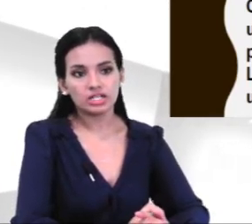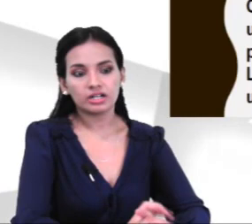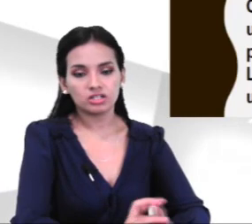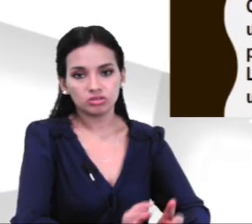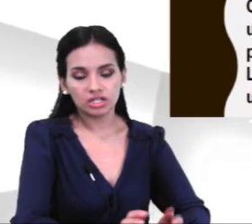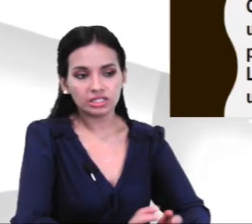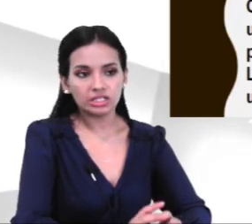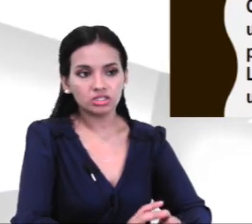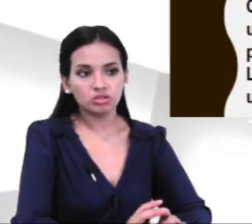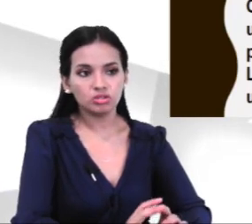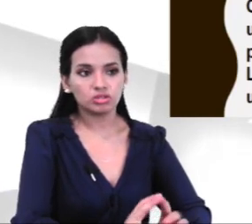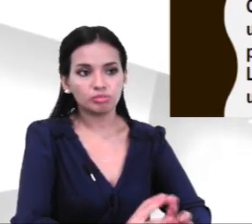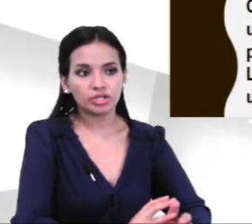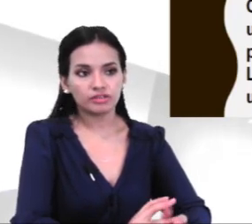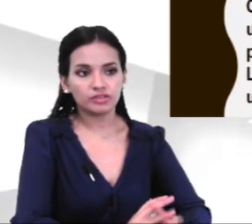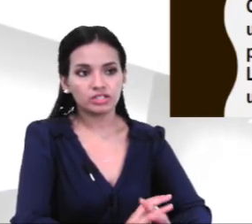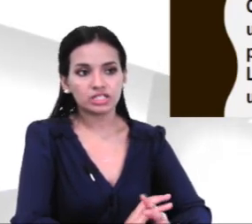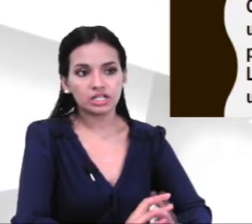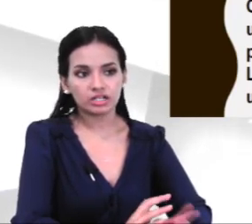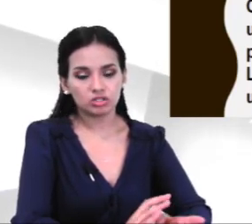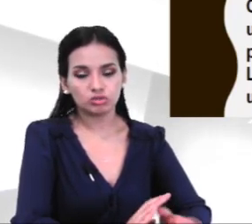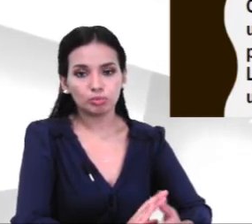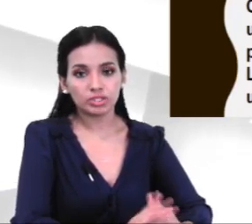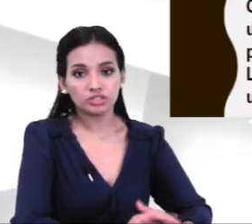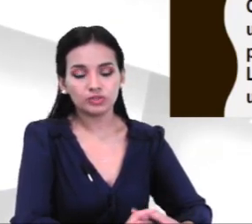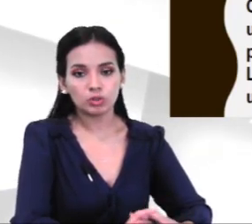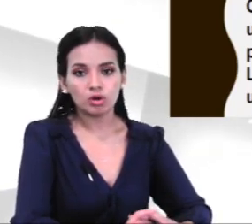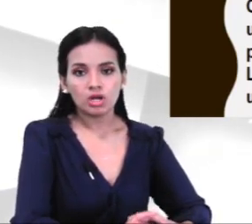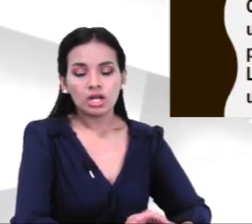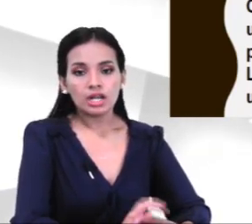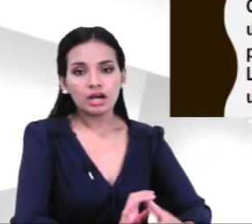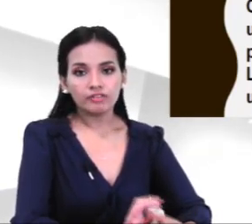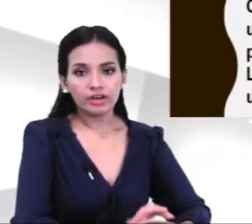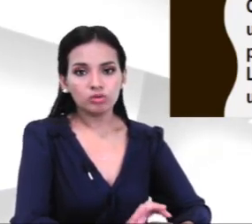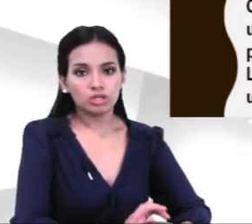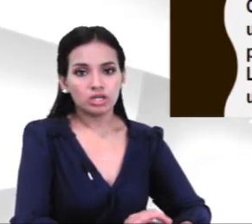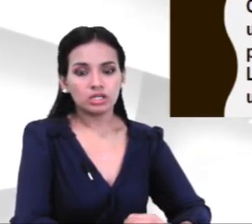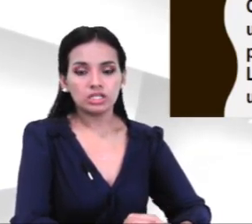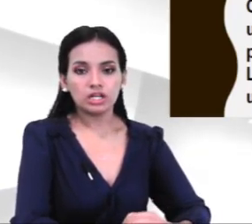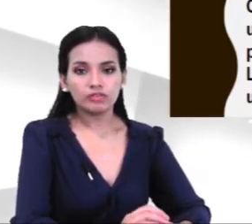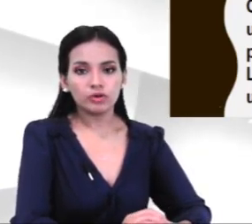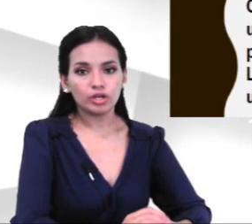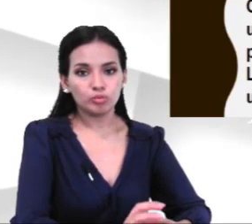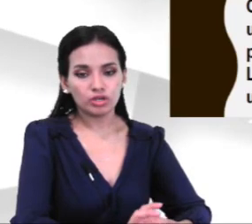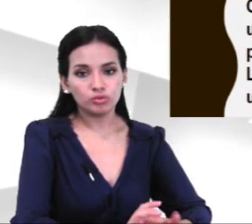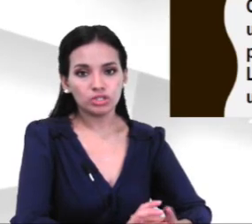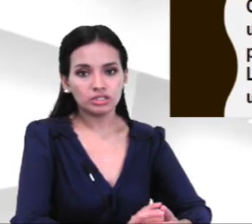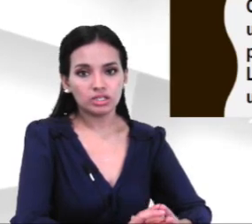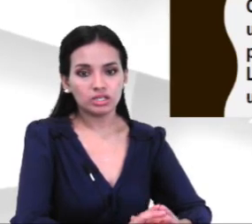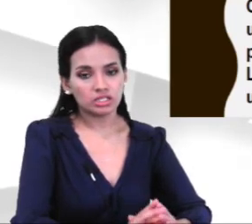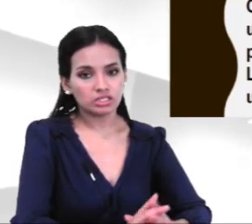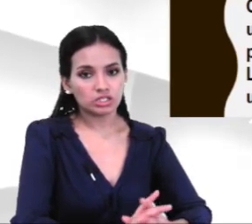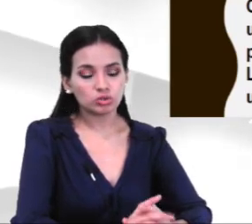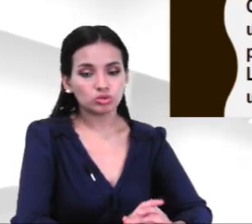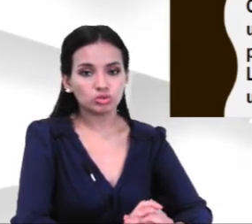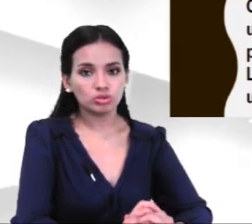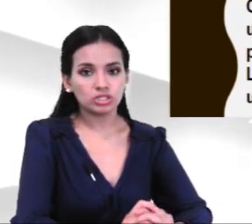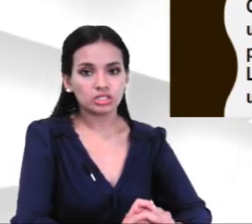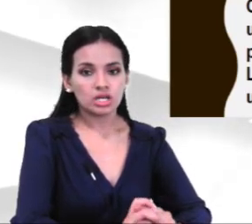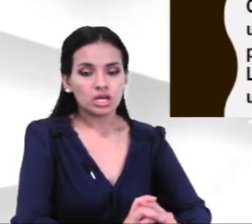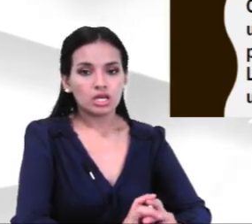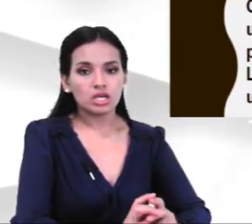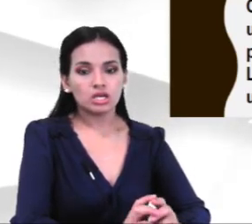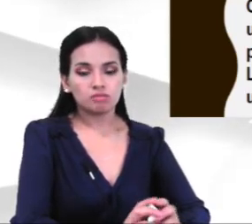referirse a la región del atlántico y otra para referirse a la región del pacífico la fauna y la flora es muy abundante en estas dos